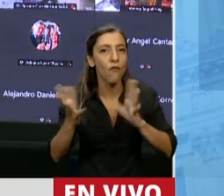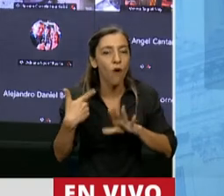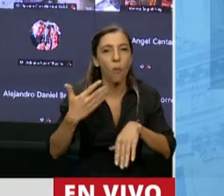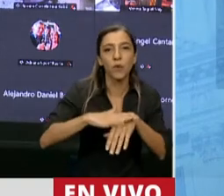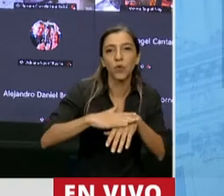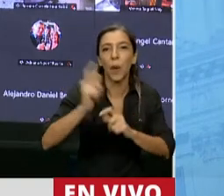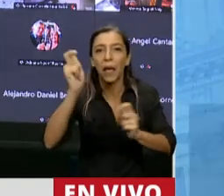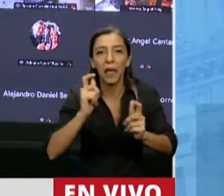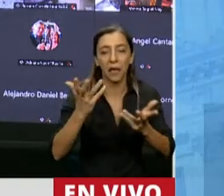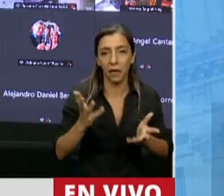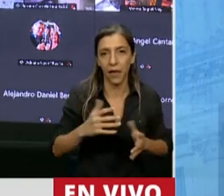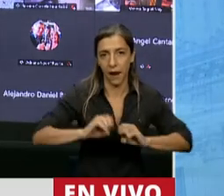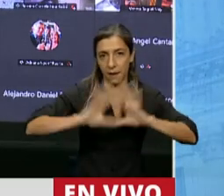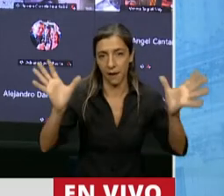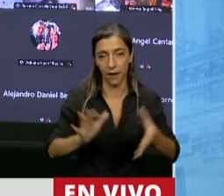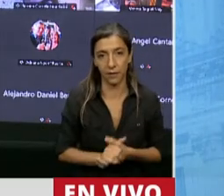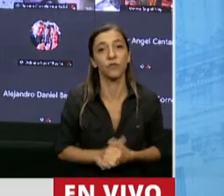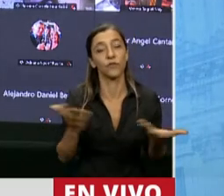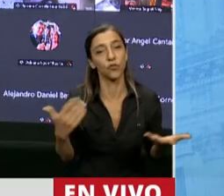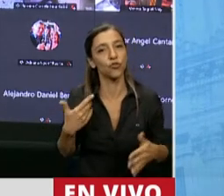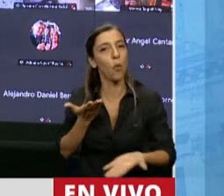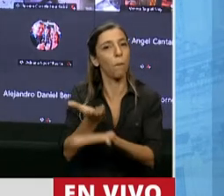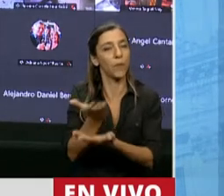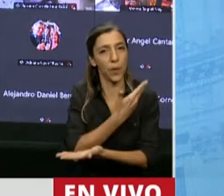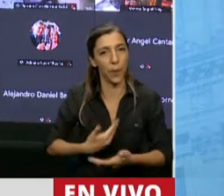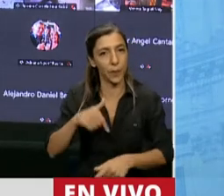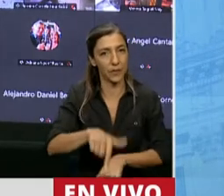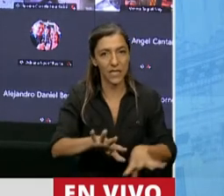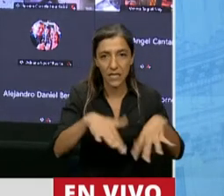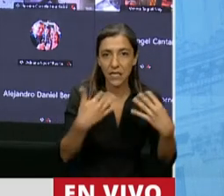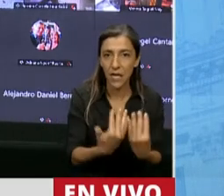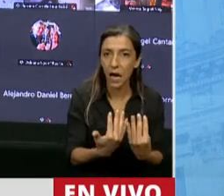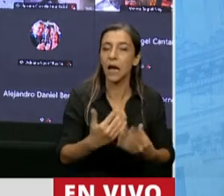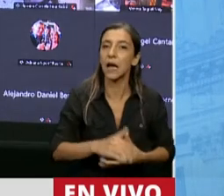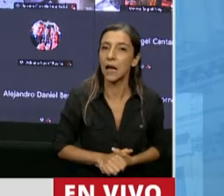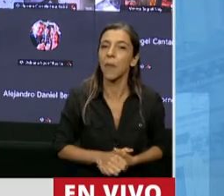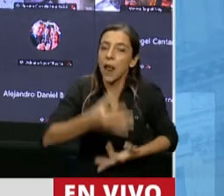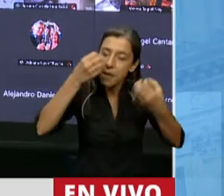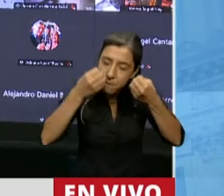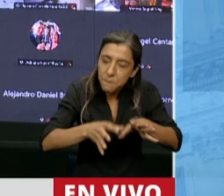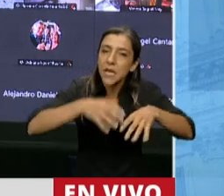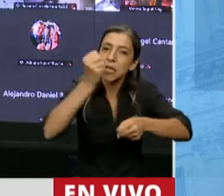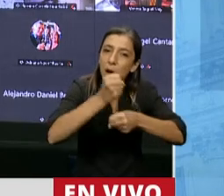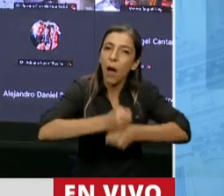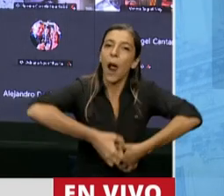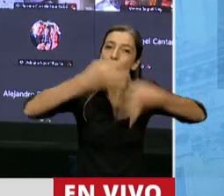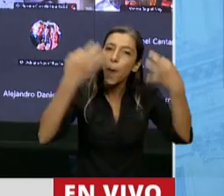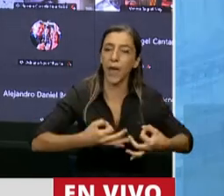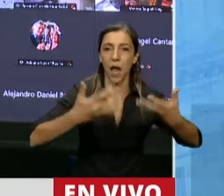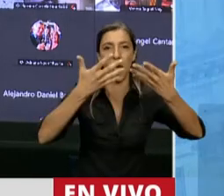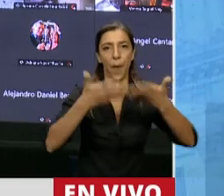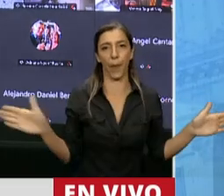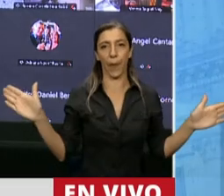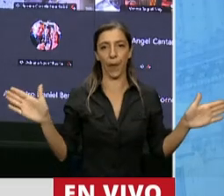presidente, que esta Cámara realmente se aboque a trabajar el verdadero Parlamento abierto. El